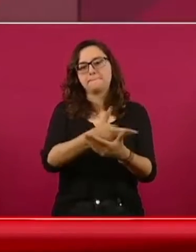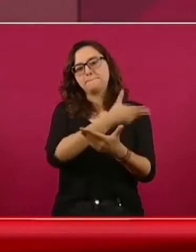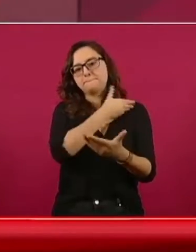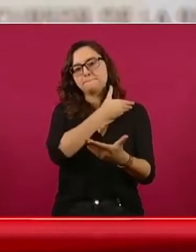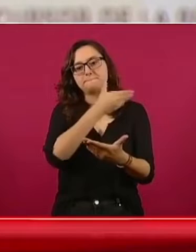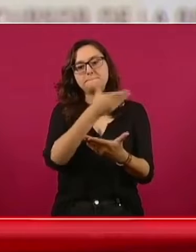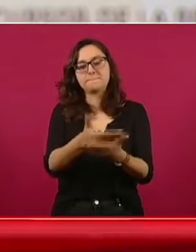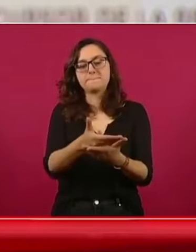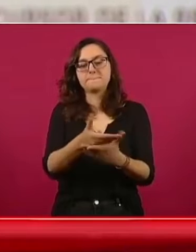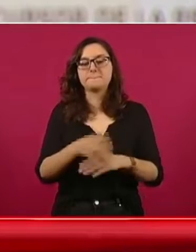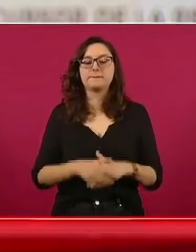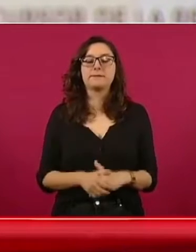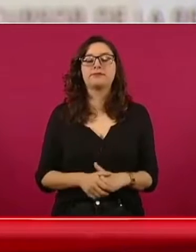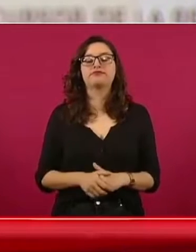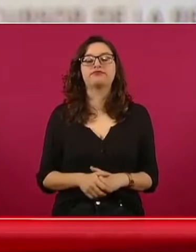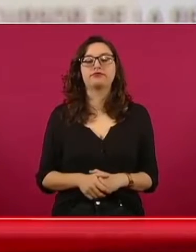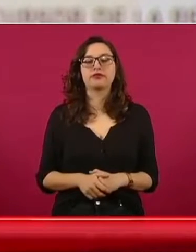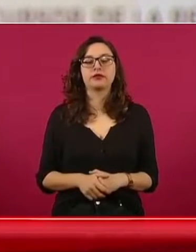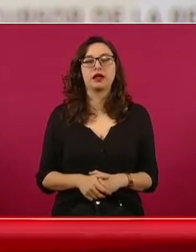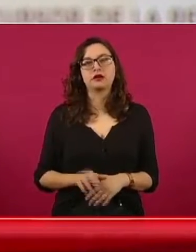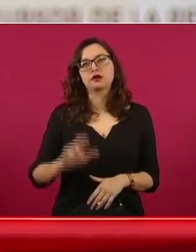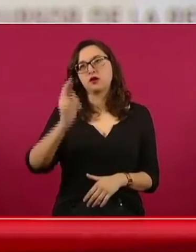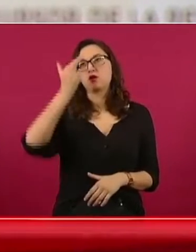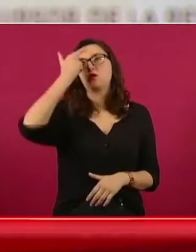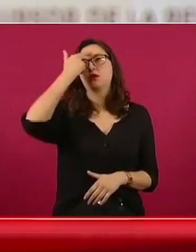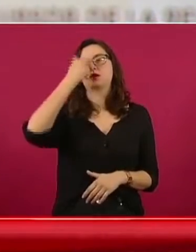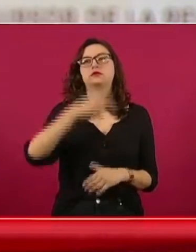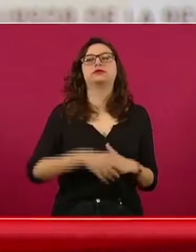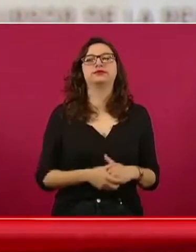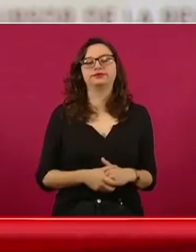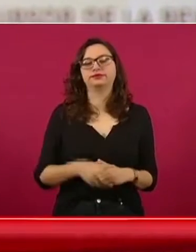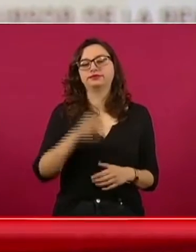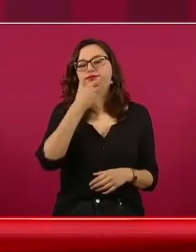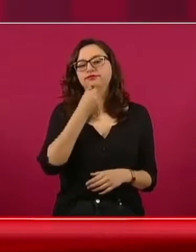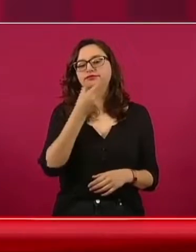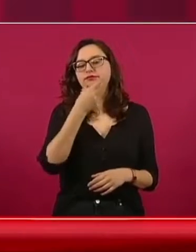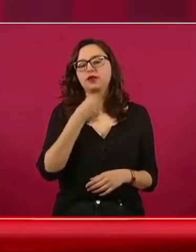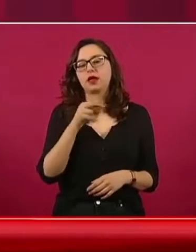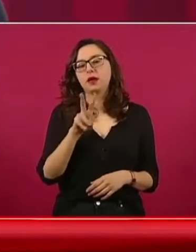vargas vila decía de que habían